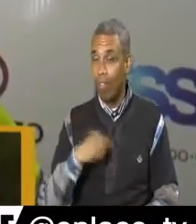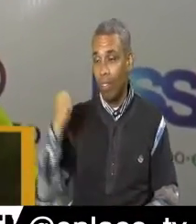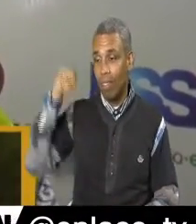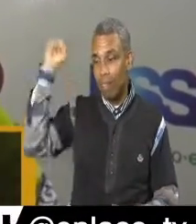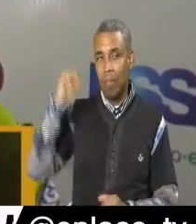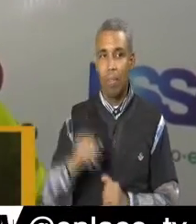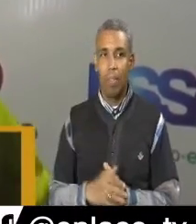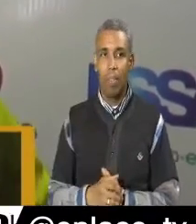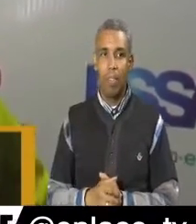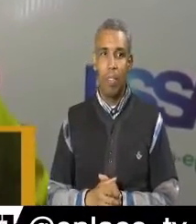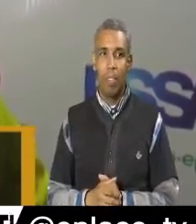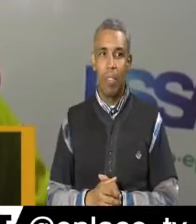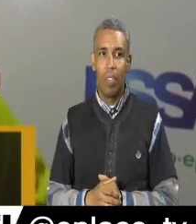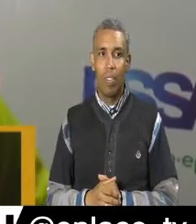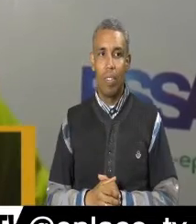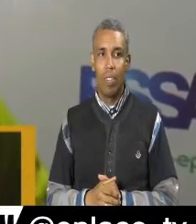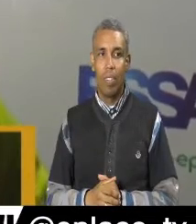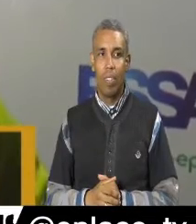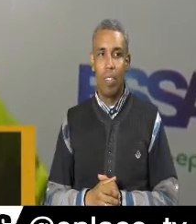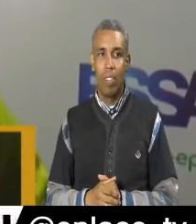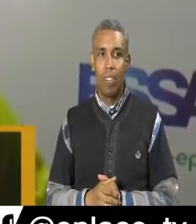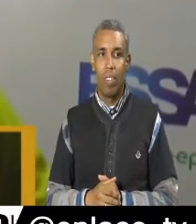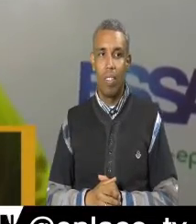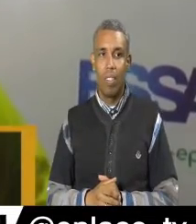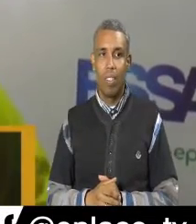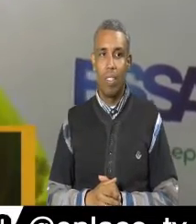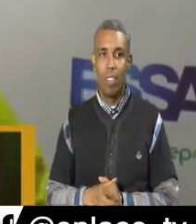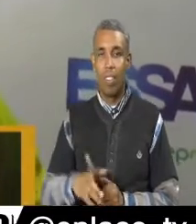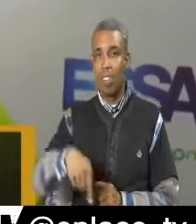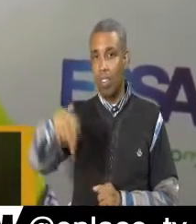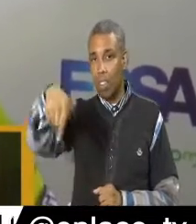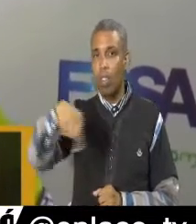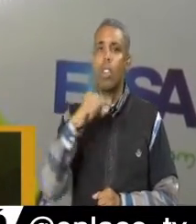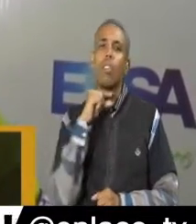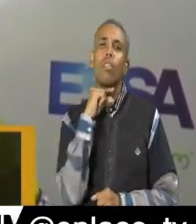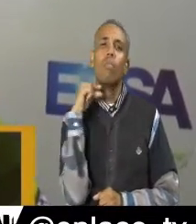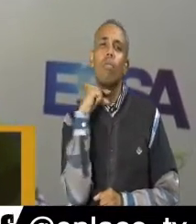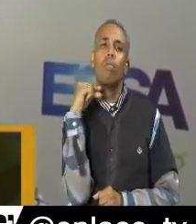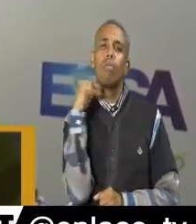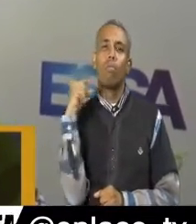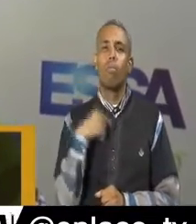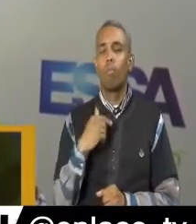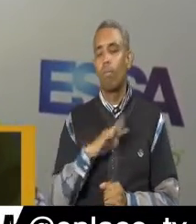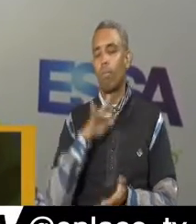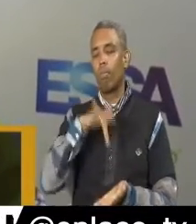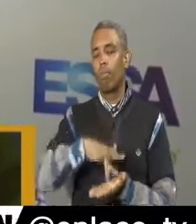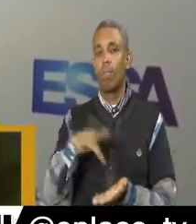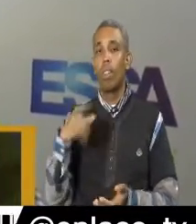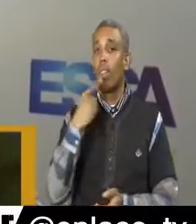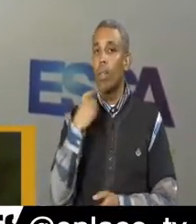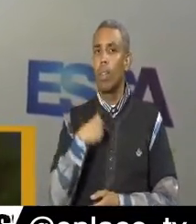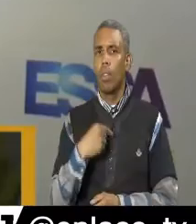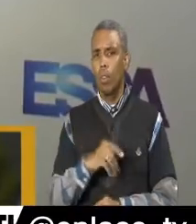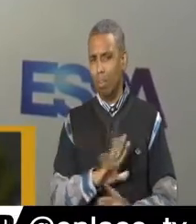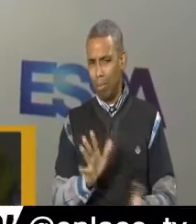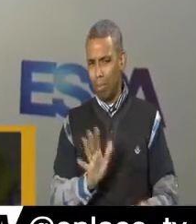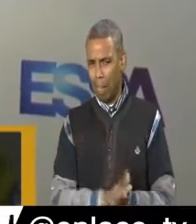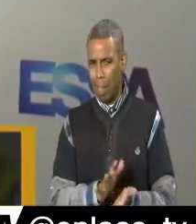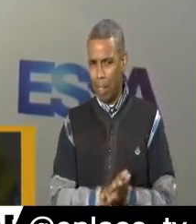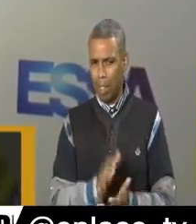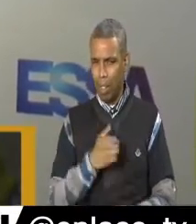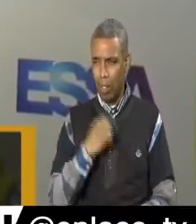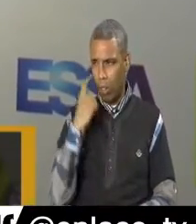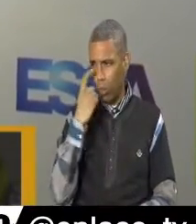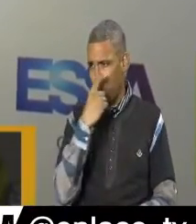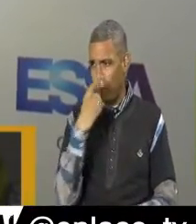Tuvimos una misa el día de hoy y el padre nos dijo, no hay rival difícil de vencer, y vea, vencimos al supuestamente difícil. Aquí todos somos, en